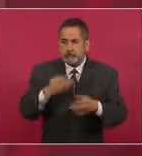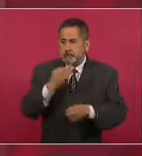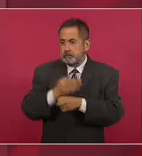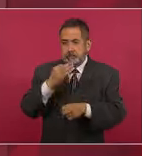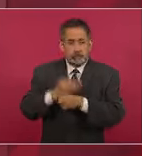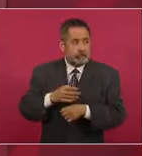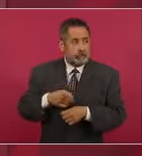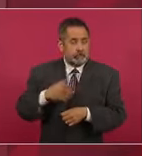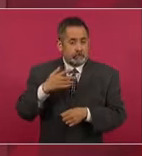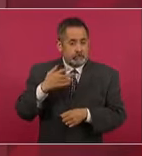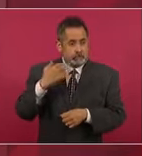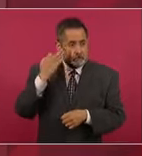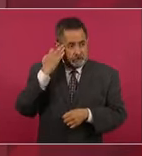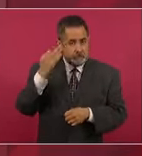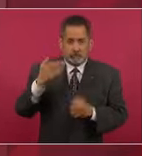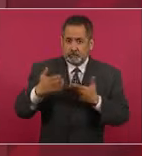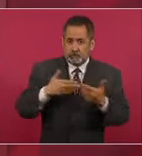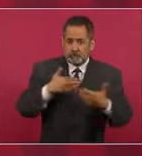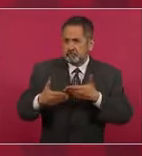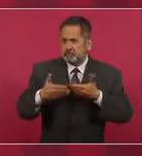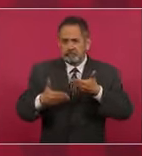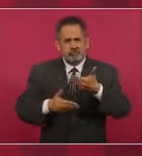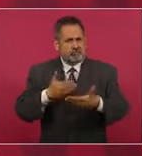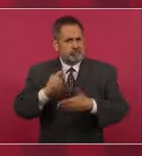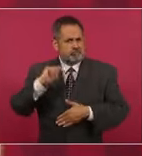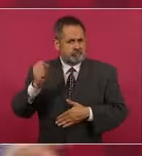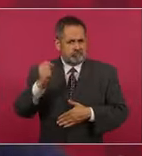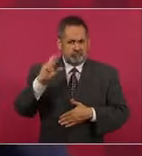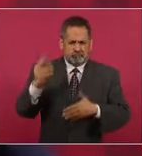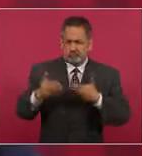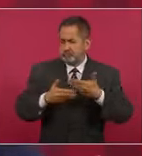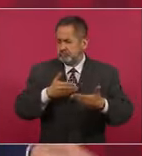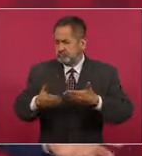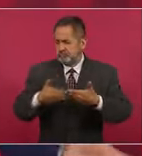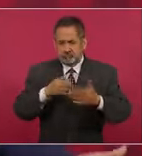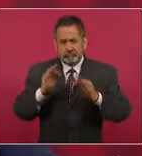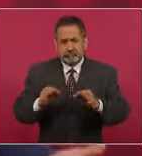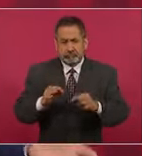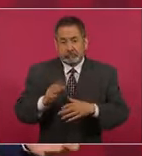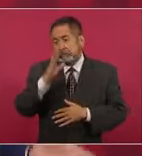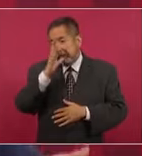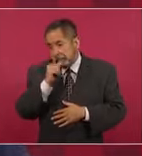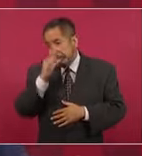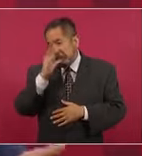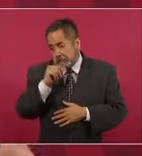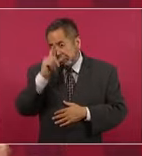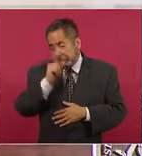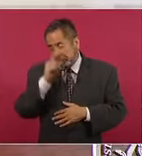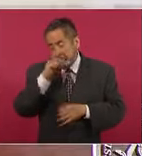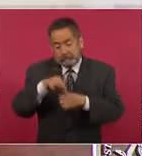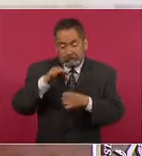tiempos de desarrollo tecnológico, no podamos resolver,